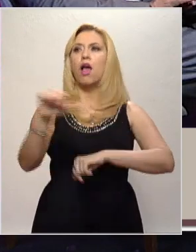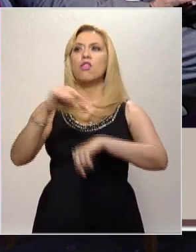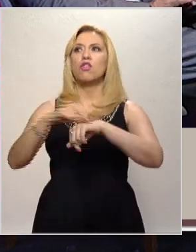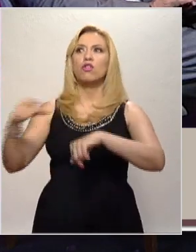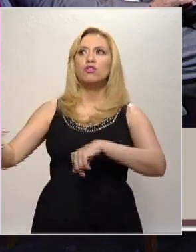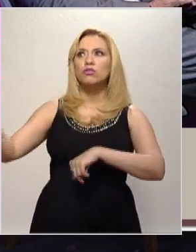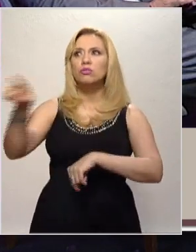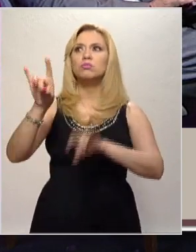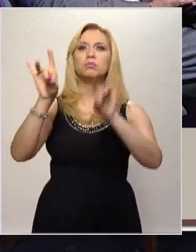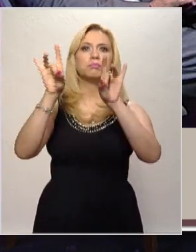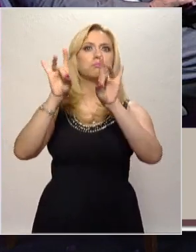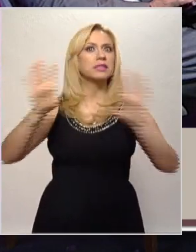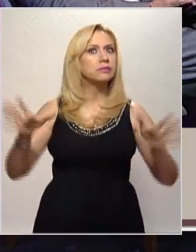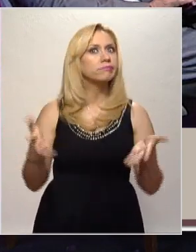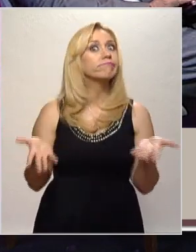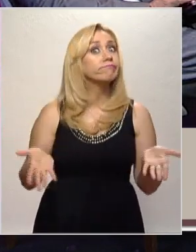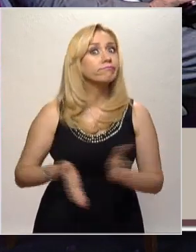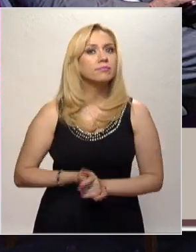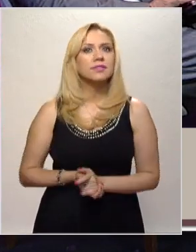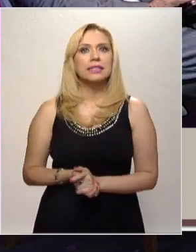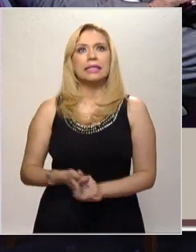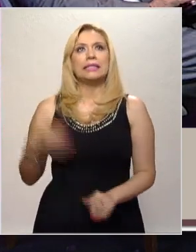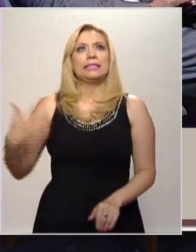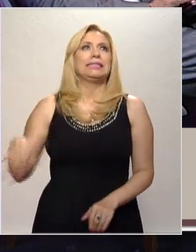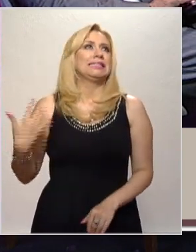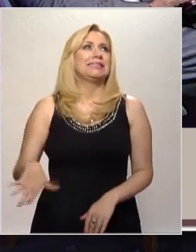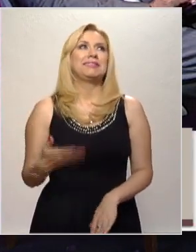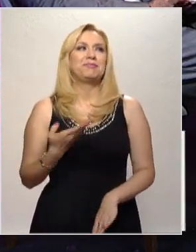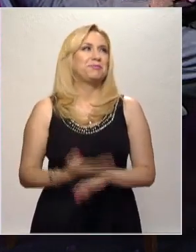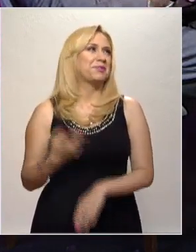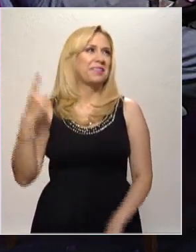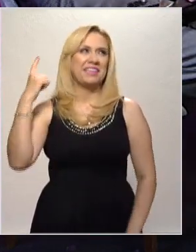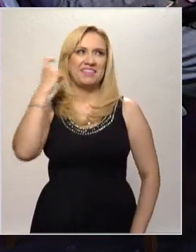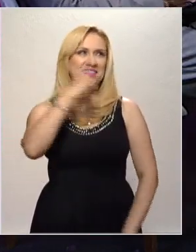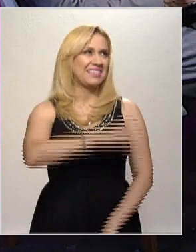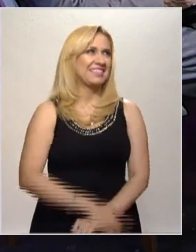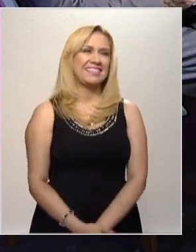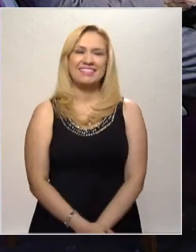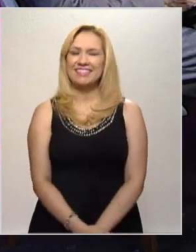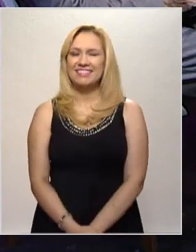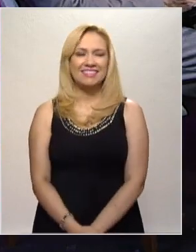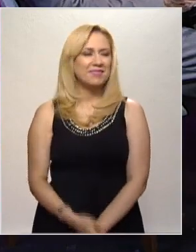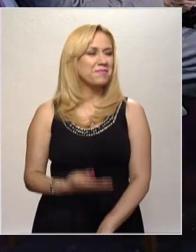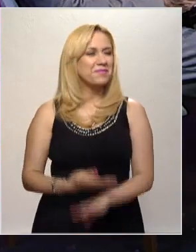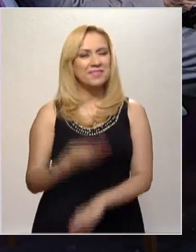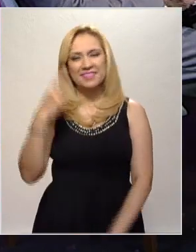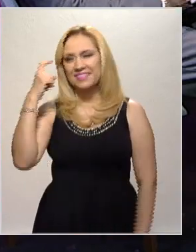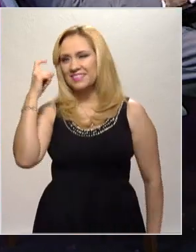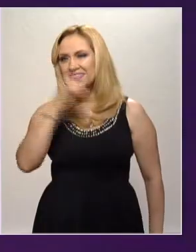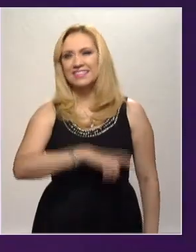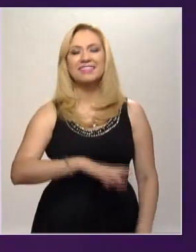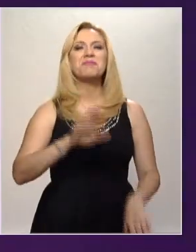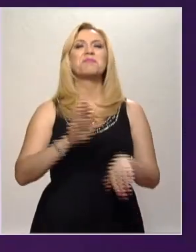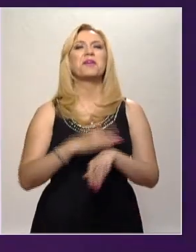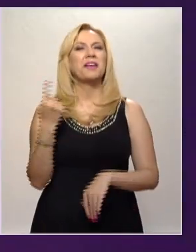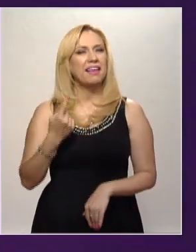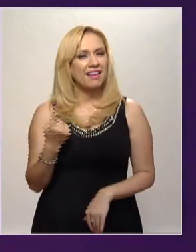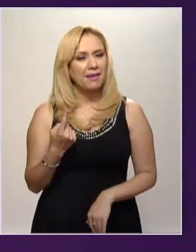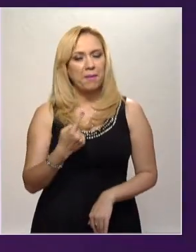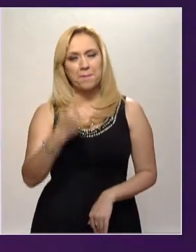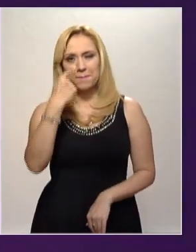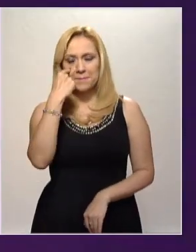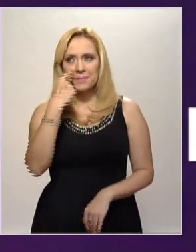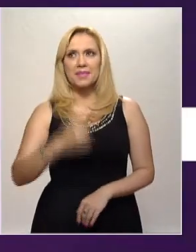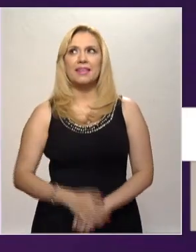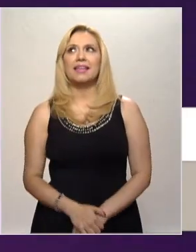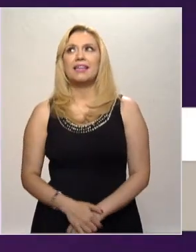medicina. Esa es una pregunta muy difícil. Quizás es la más difícil, ¿no? Porque no